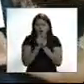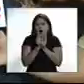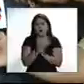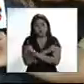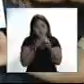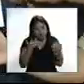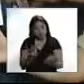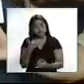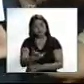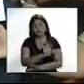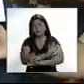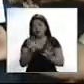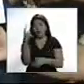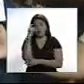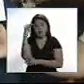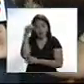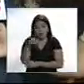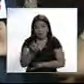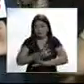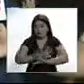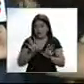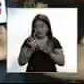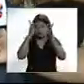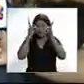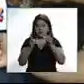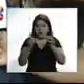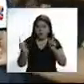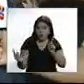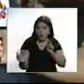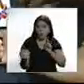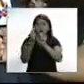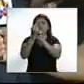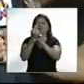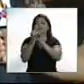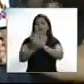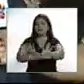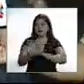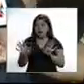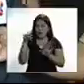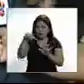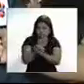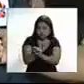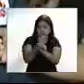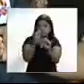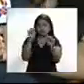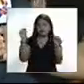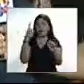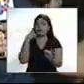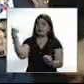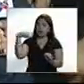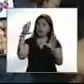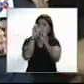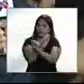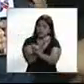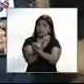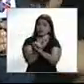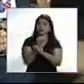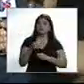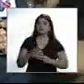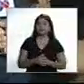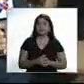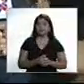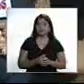hoy tenemos ya el día final, el día del gran encuentro. Y desde muy temprano, anoche, recibíamos parte en la